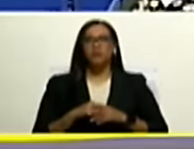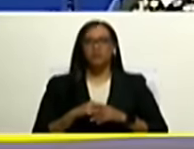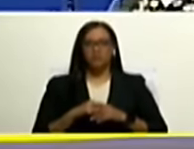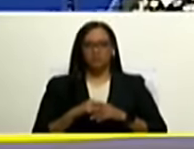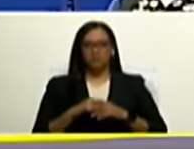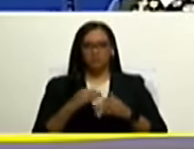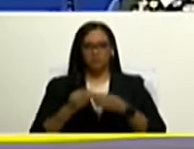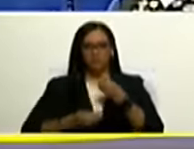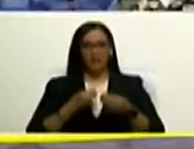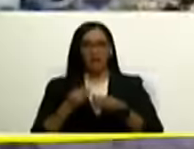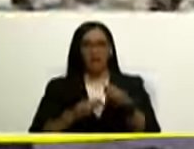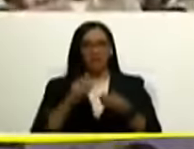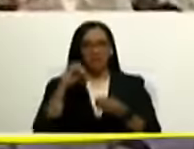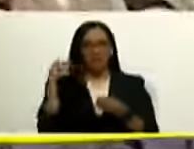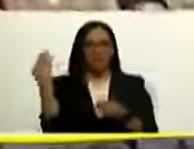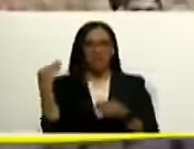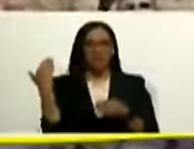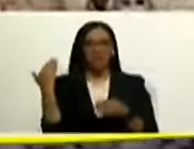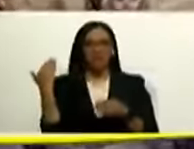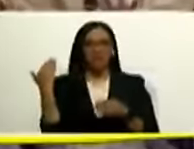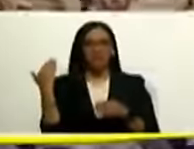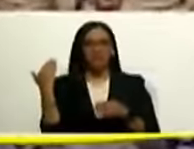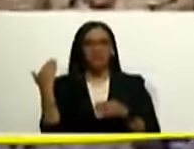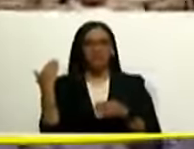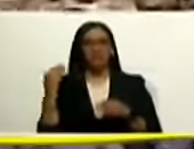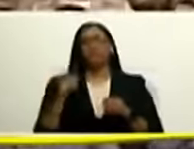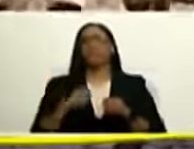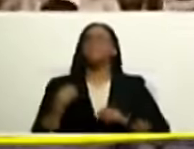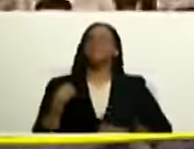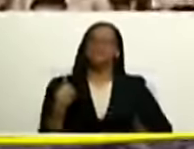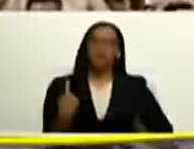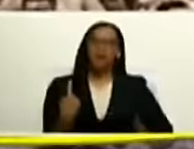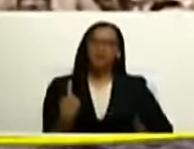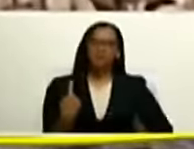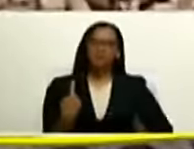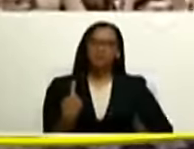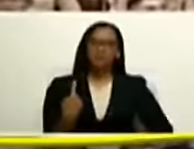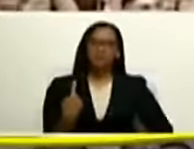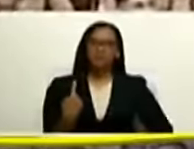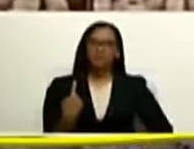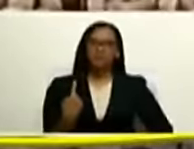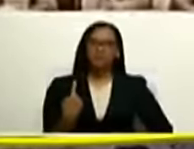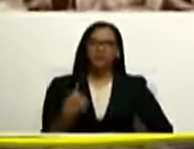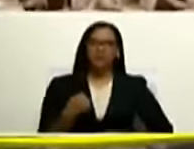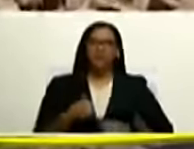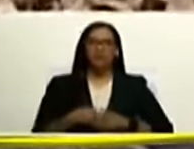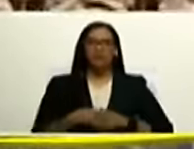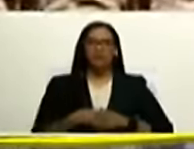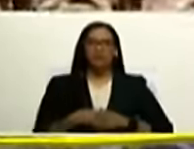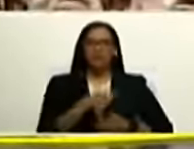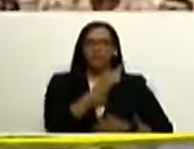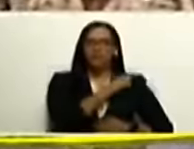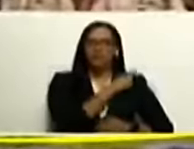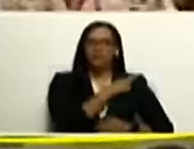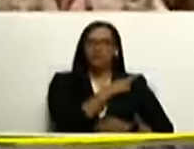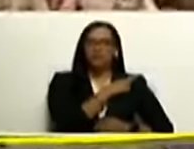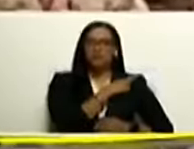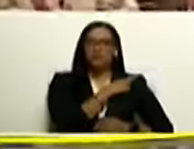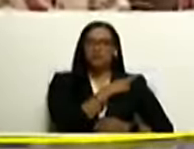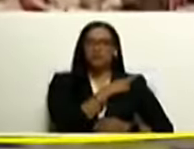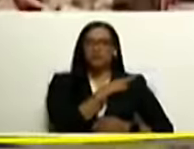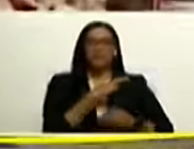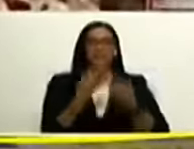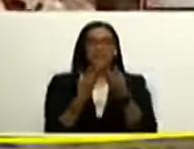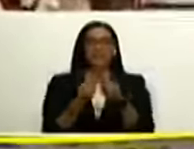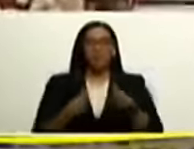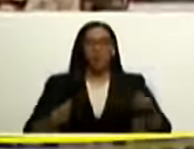¿Qué hacen las oligarquías? En primer lugar, general Hernández Lares,